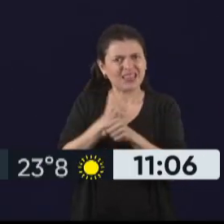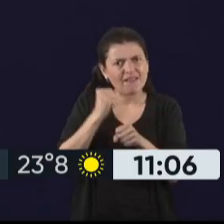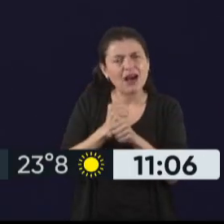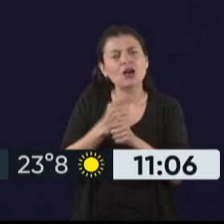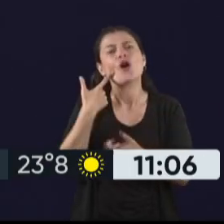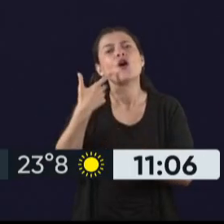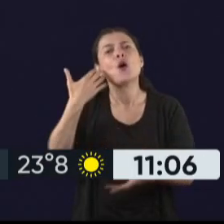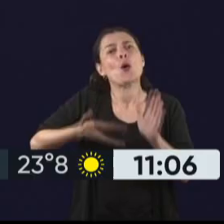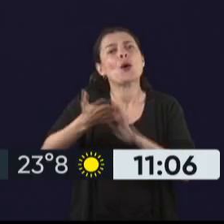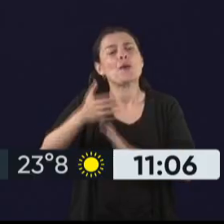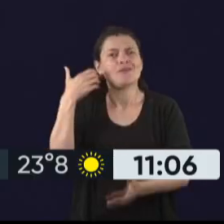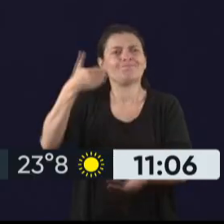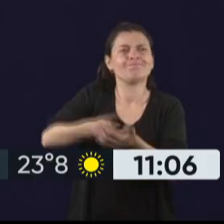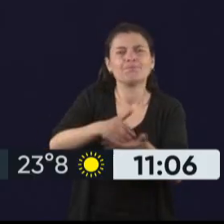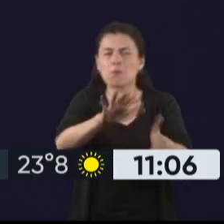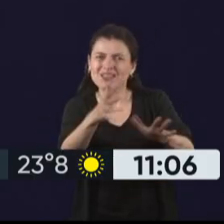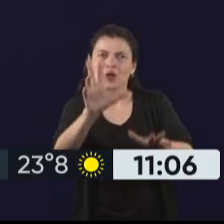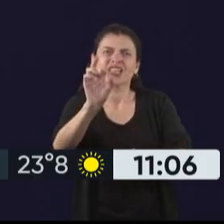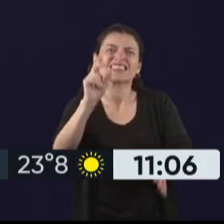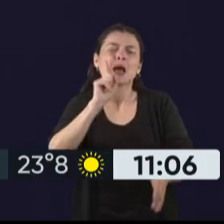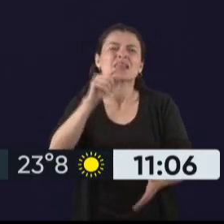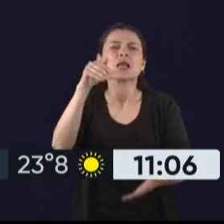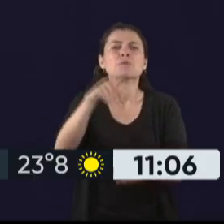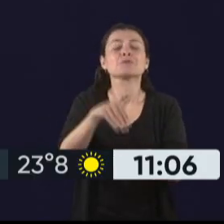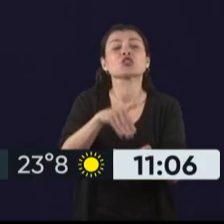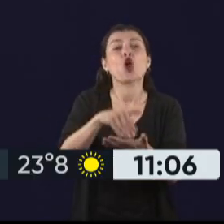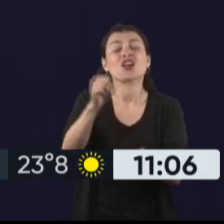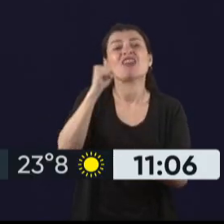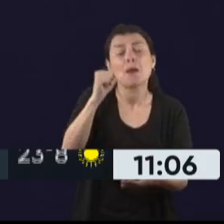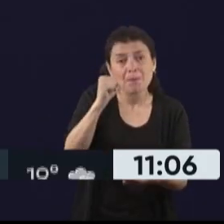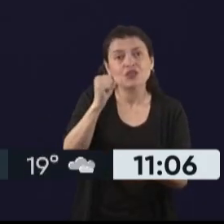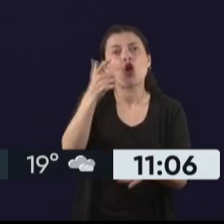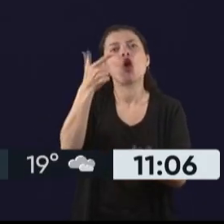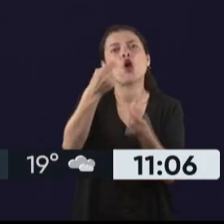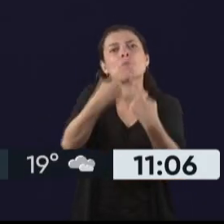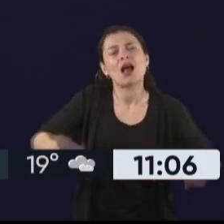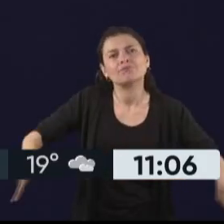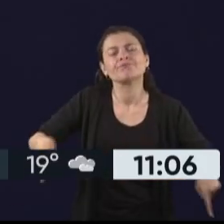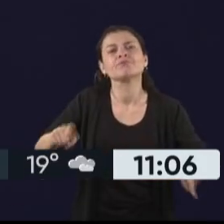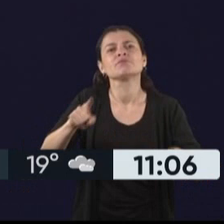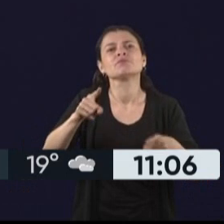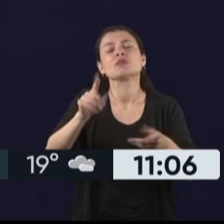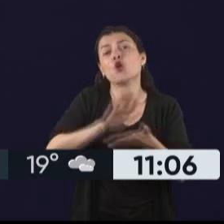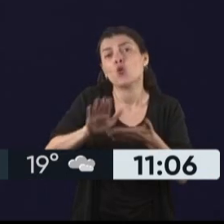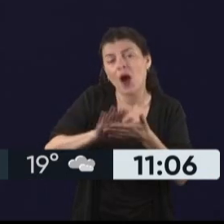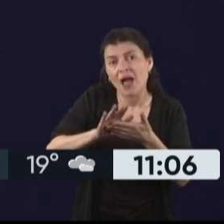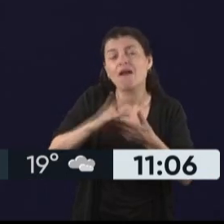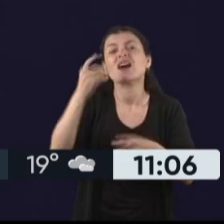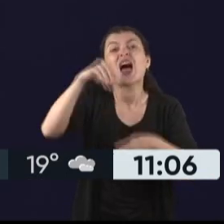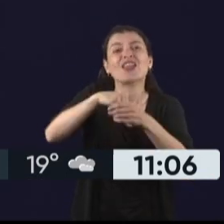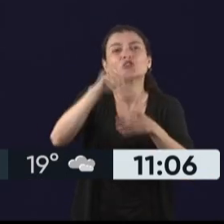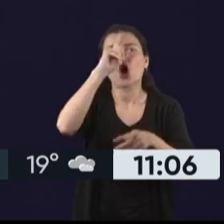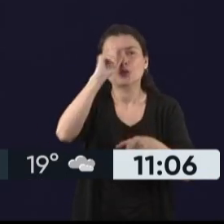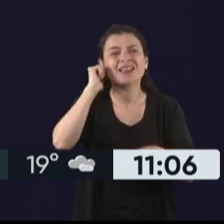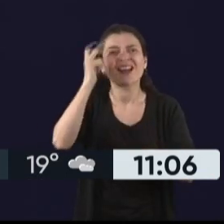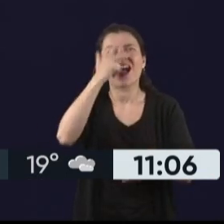invertir cerca de 30.000 millones de pesos en nuevo equipamiento y obras de ampliación para el Hospital